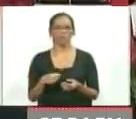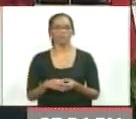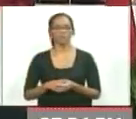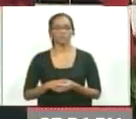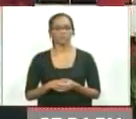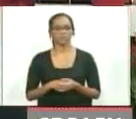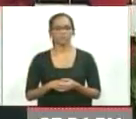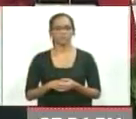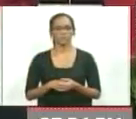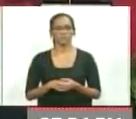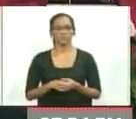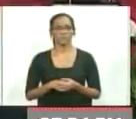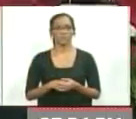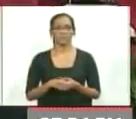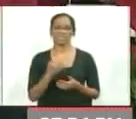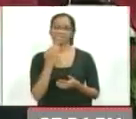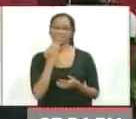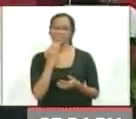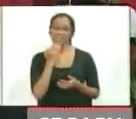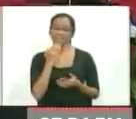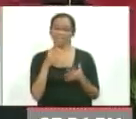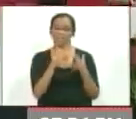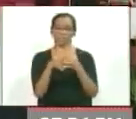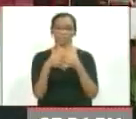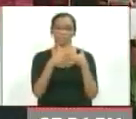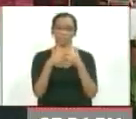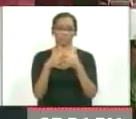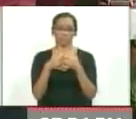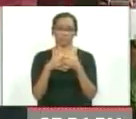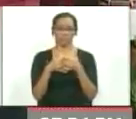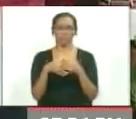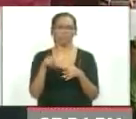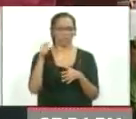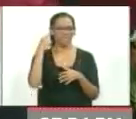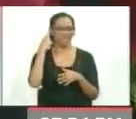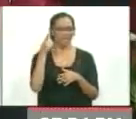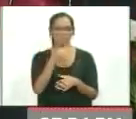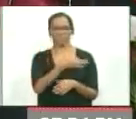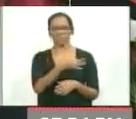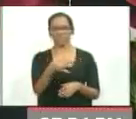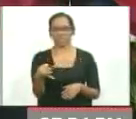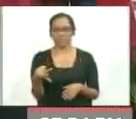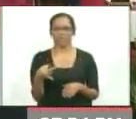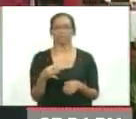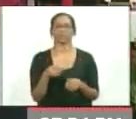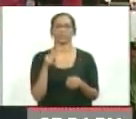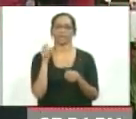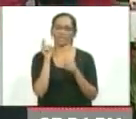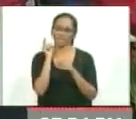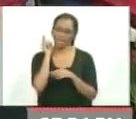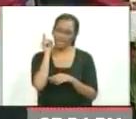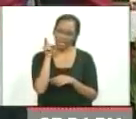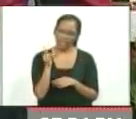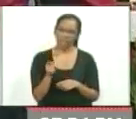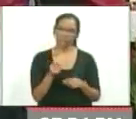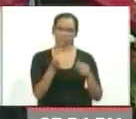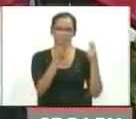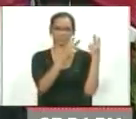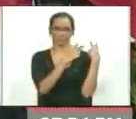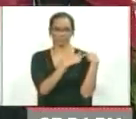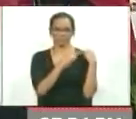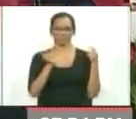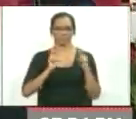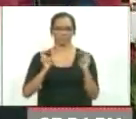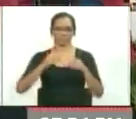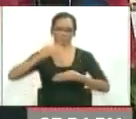Recientemente, el imperialismo norteamericano, ustedes saben perfectamente que ellos han asumido el tema